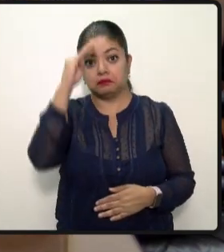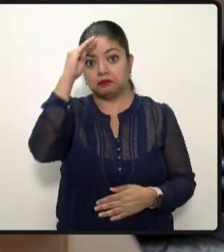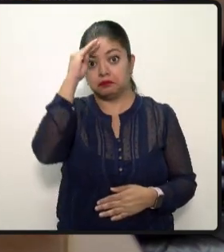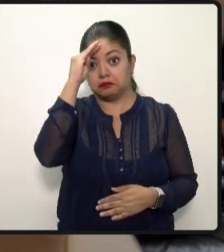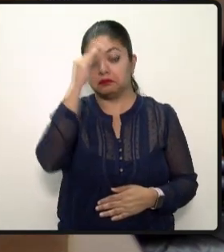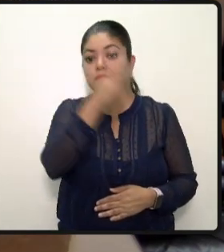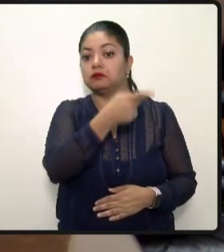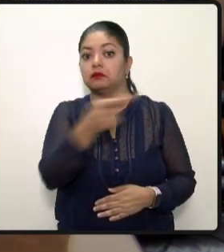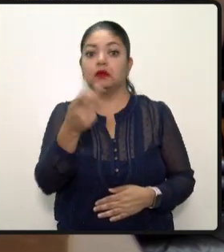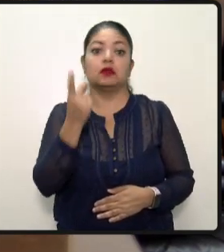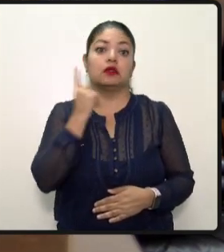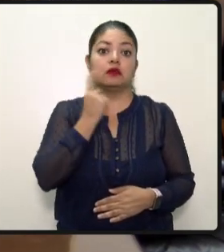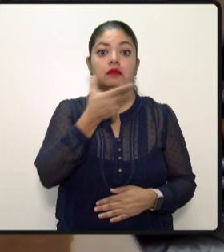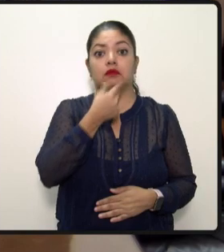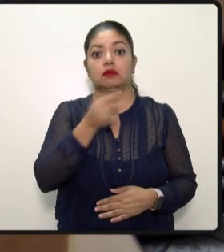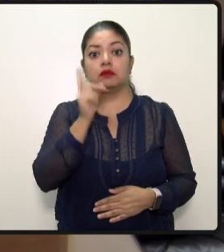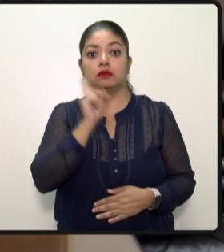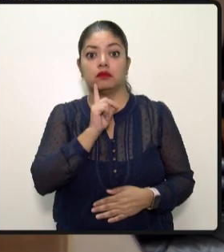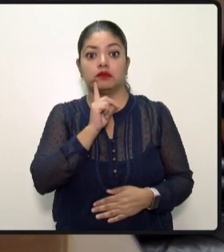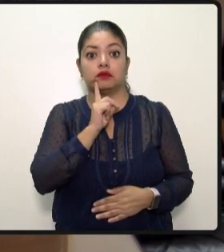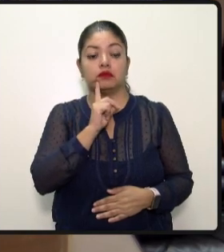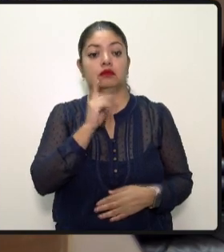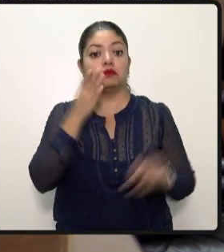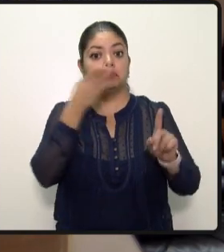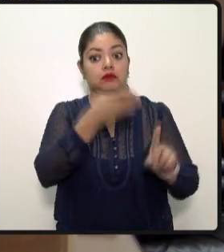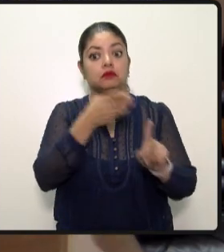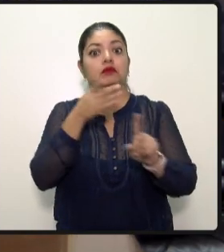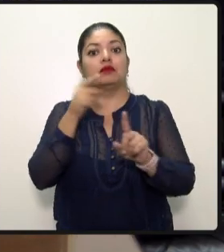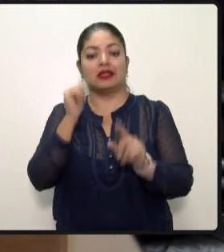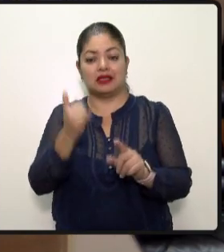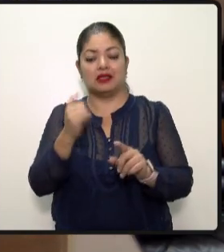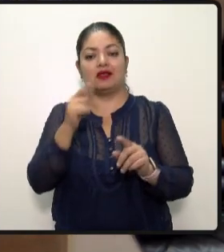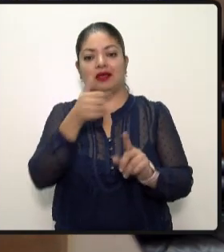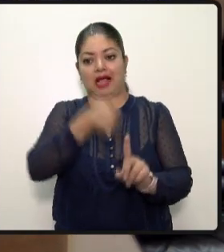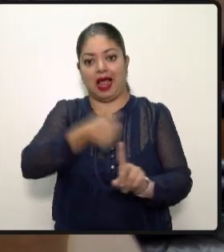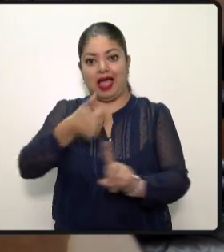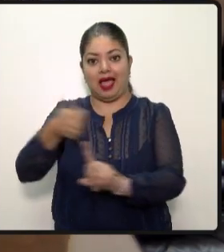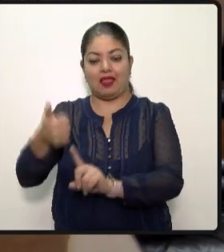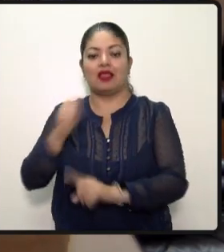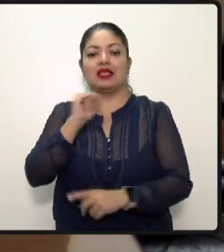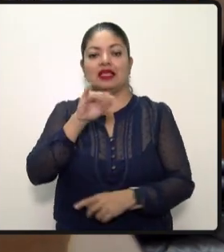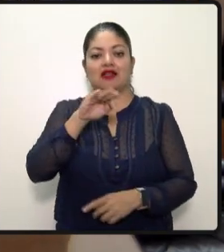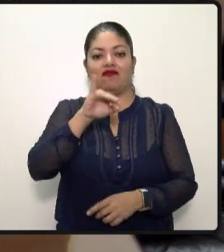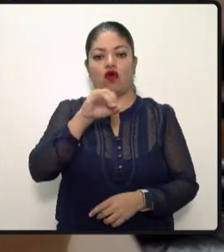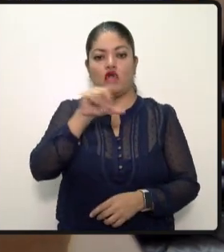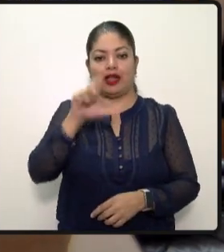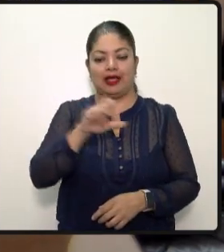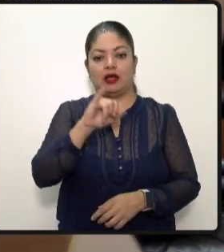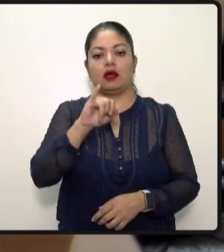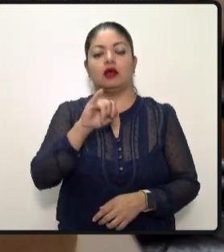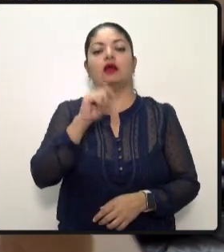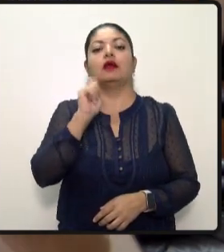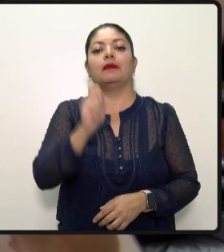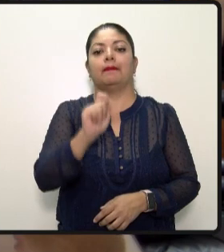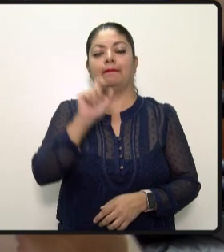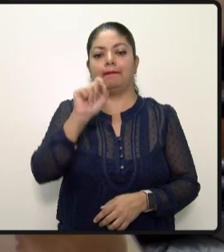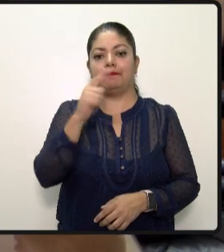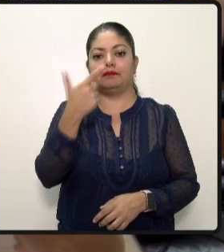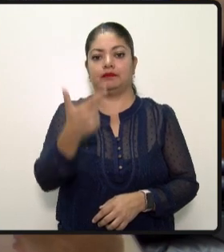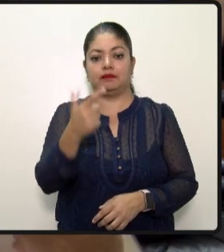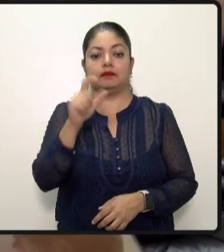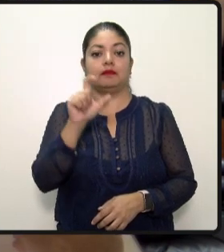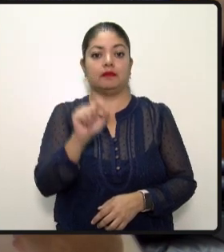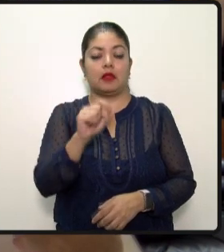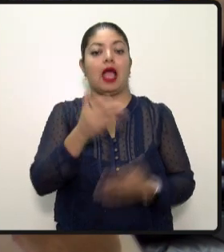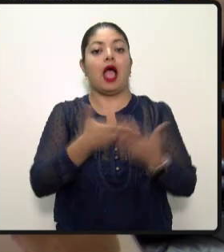y diputados, en lo general y en lo particular, el dictamen marcado con el Infoleg 2720. Y para tal